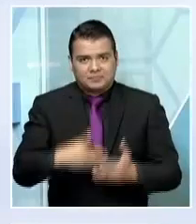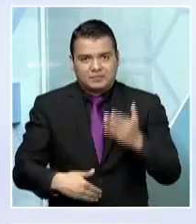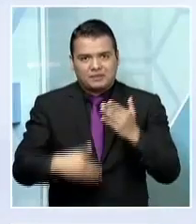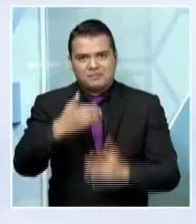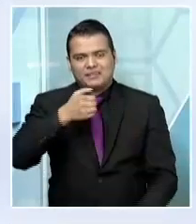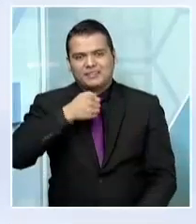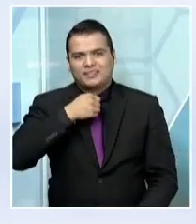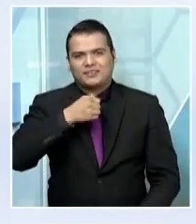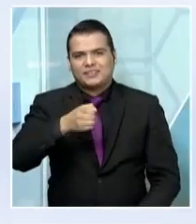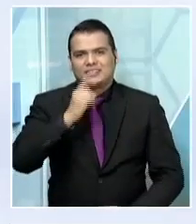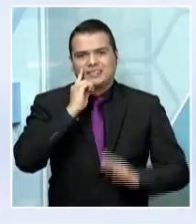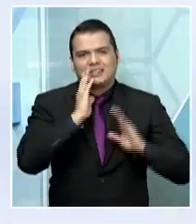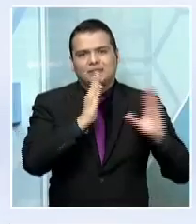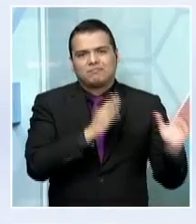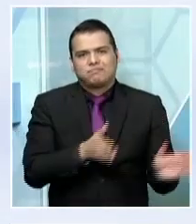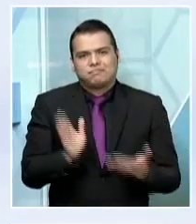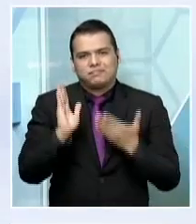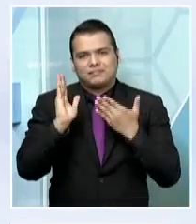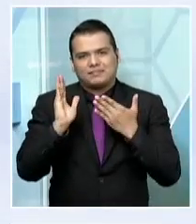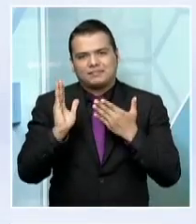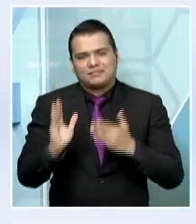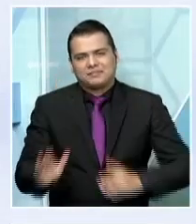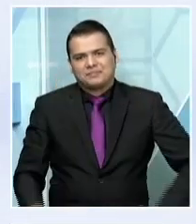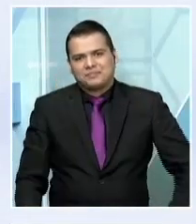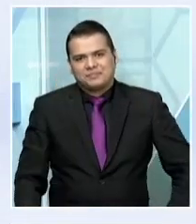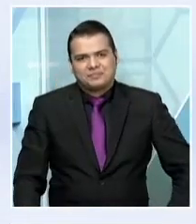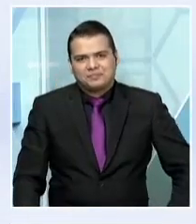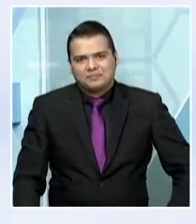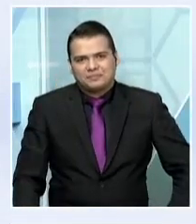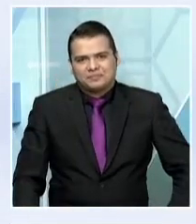90 Minutos, el noticiero regional más visto en Colombia.